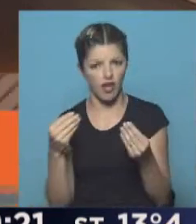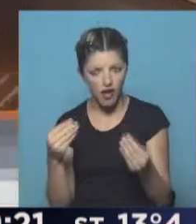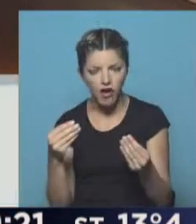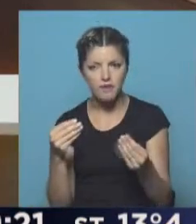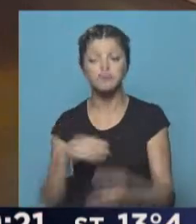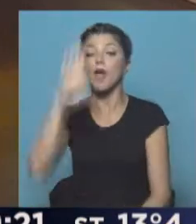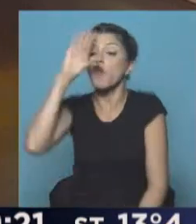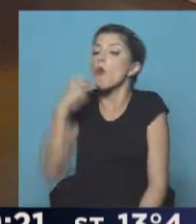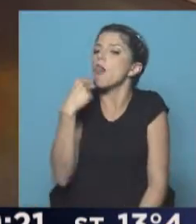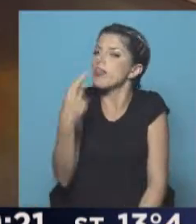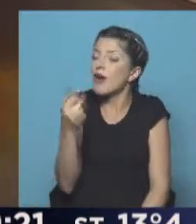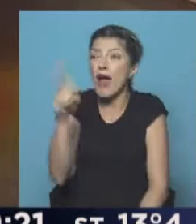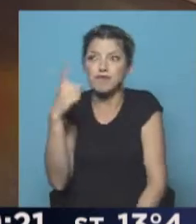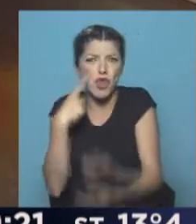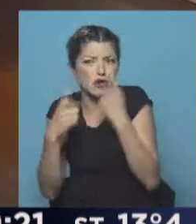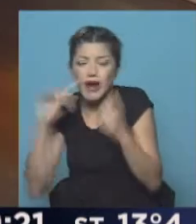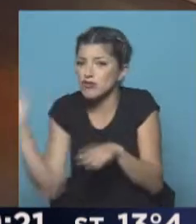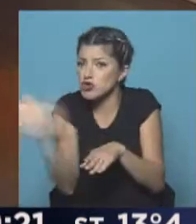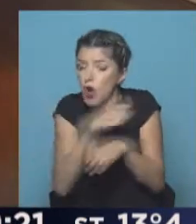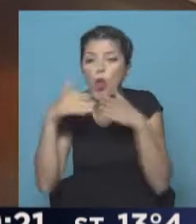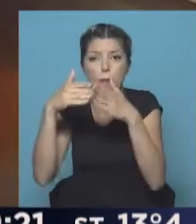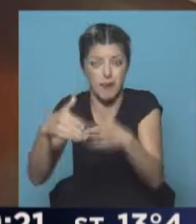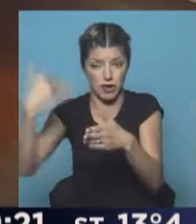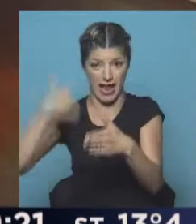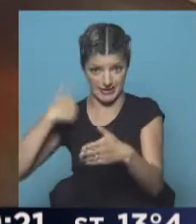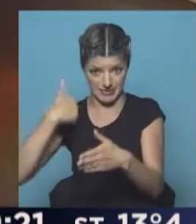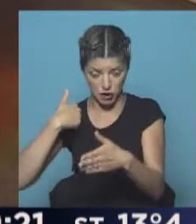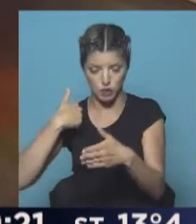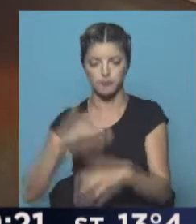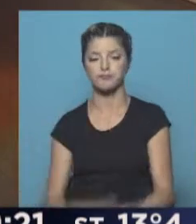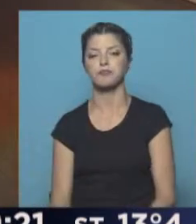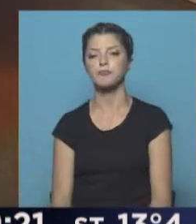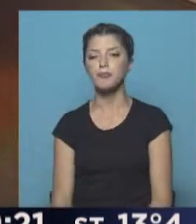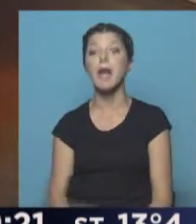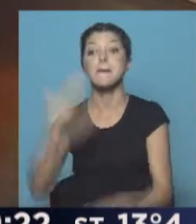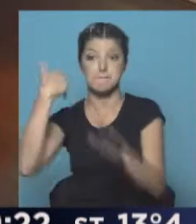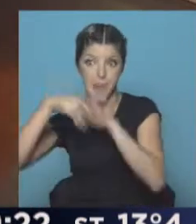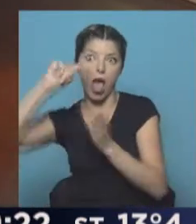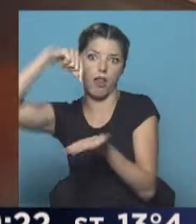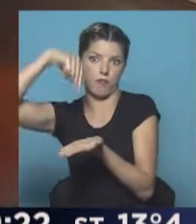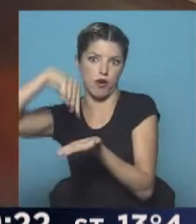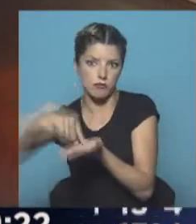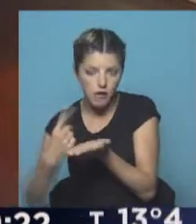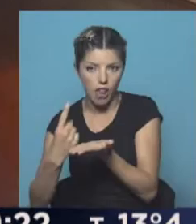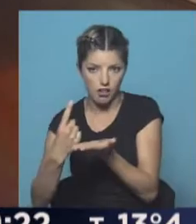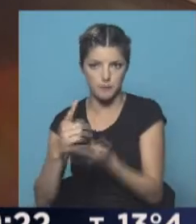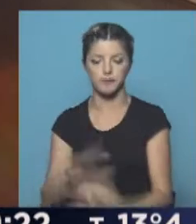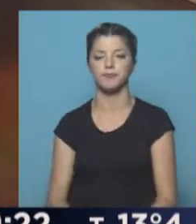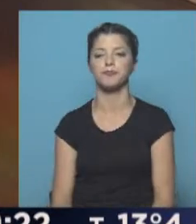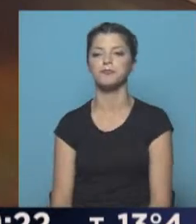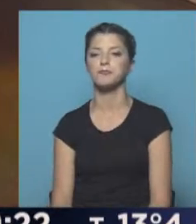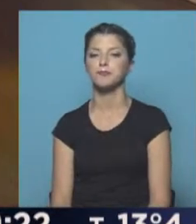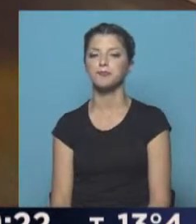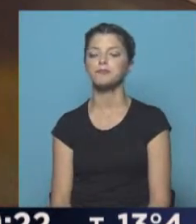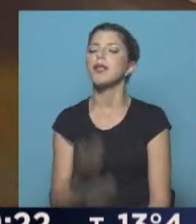juez llegó a tener un control total de los puertos, el juez Canicoba Corral, sobre todo el de Buenos Aires, por encima de toda autoridad estatal?